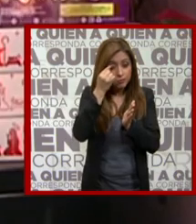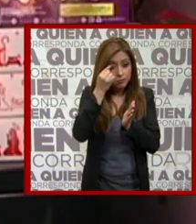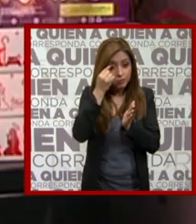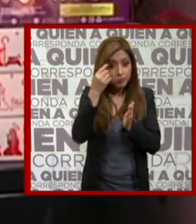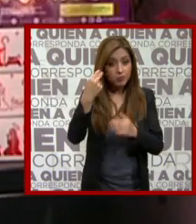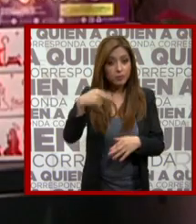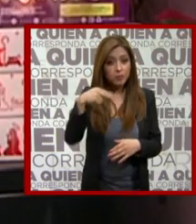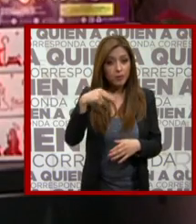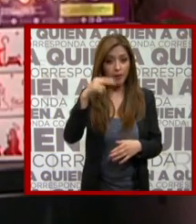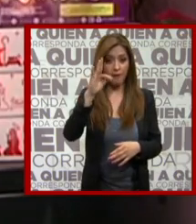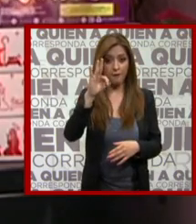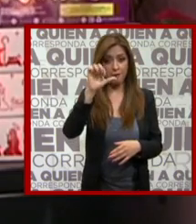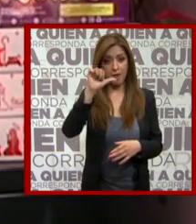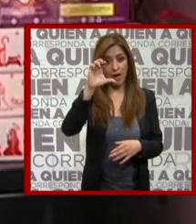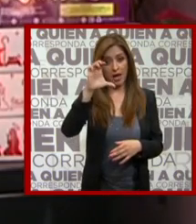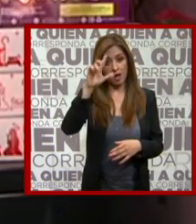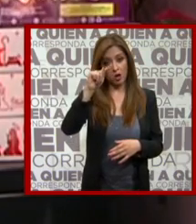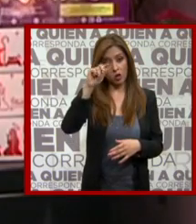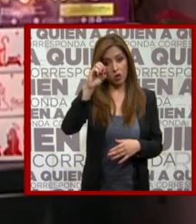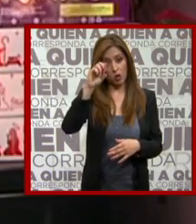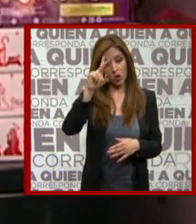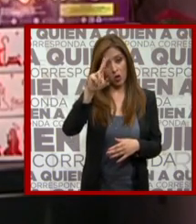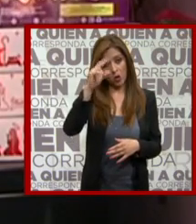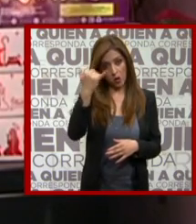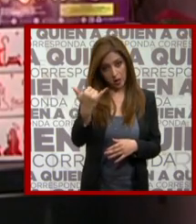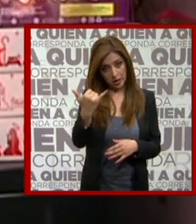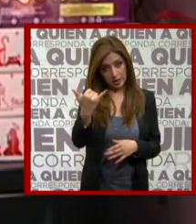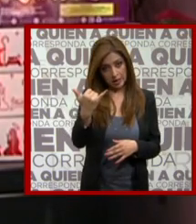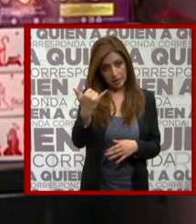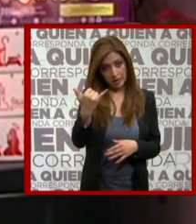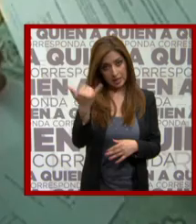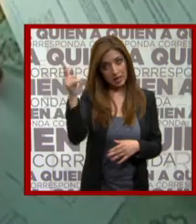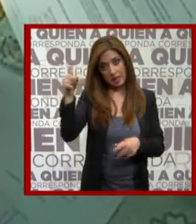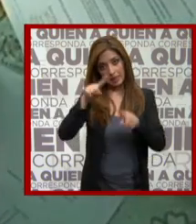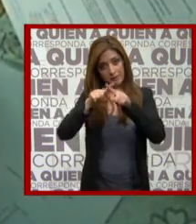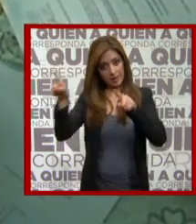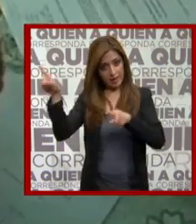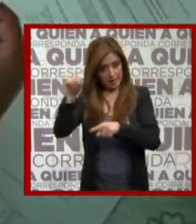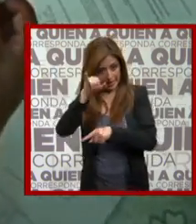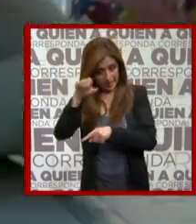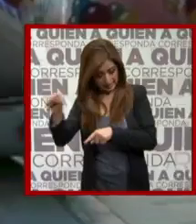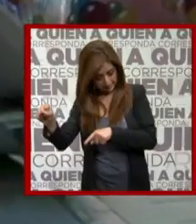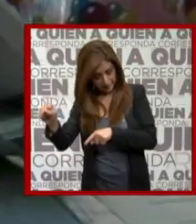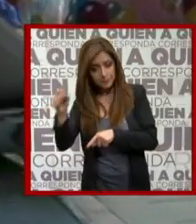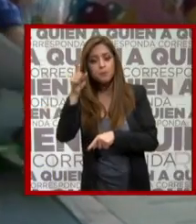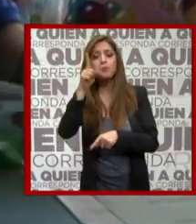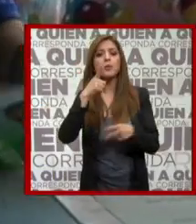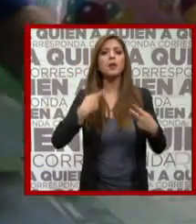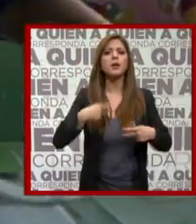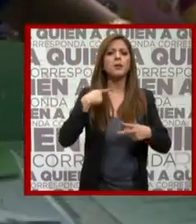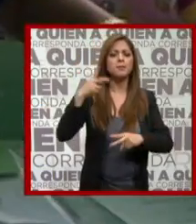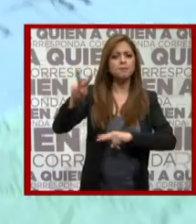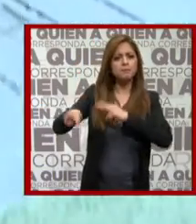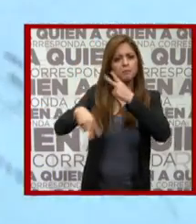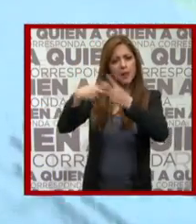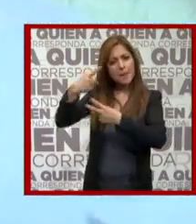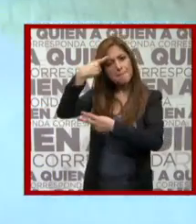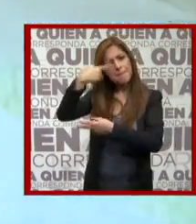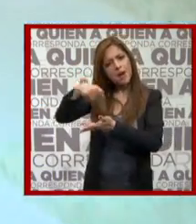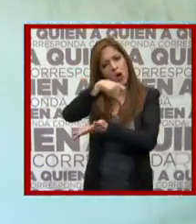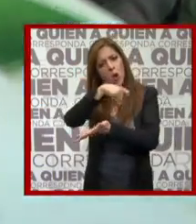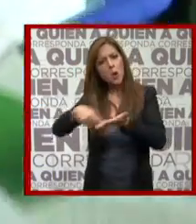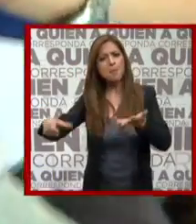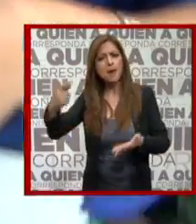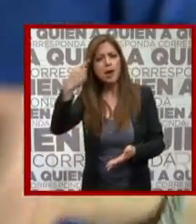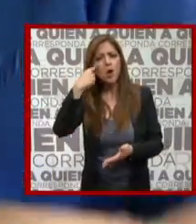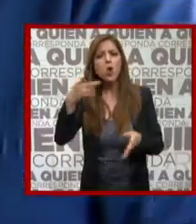que se llama Factory, que es ajena al IMSS. José Luis acude a Trabajo Social para conocer el proceso de adquisición de este